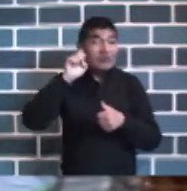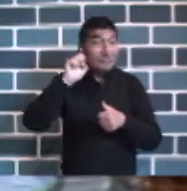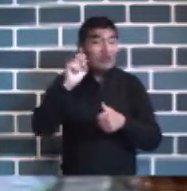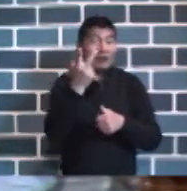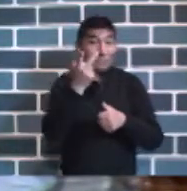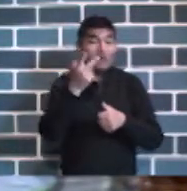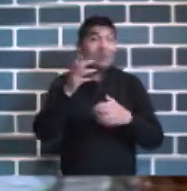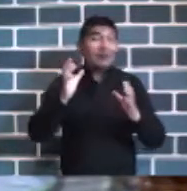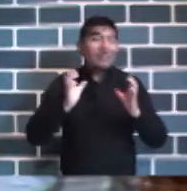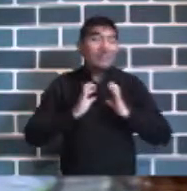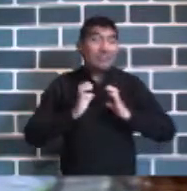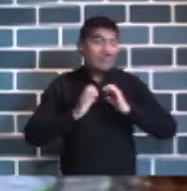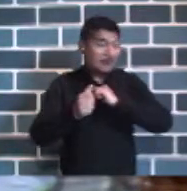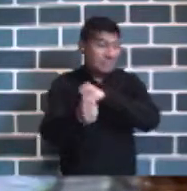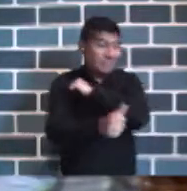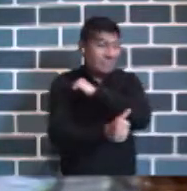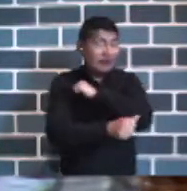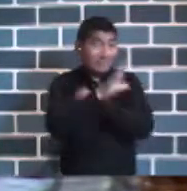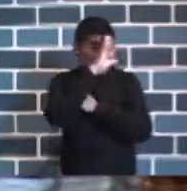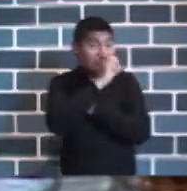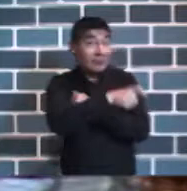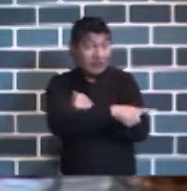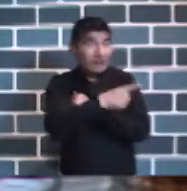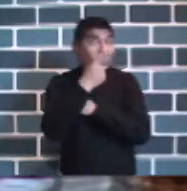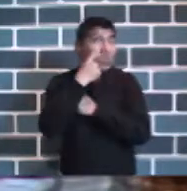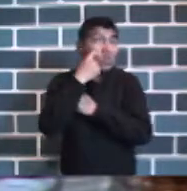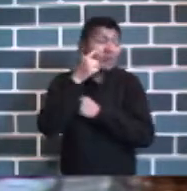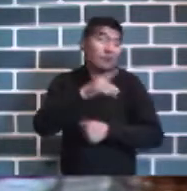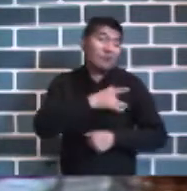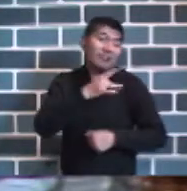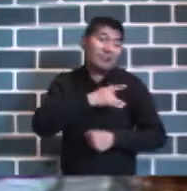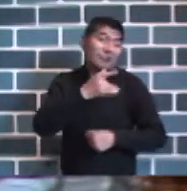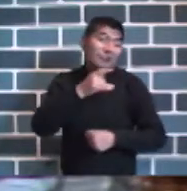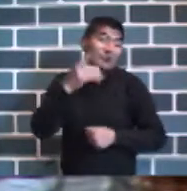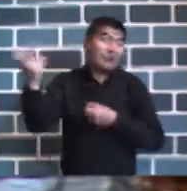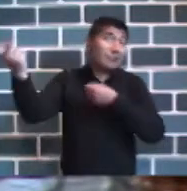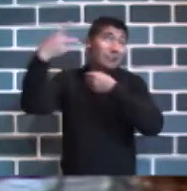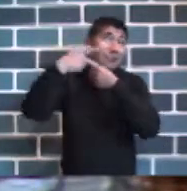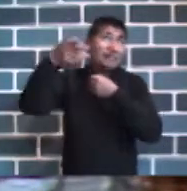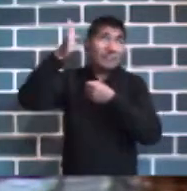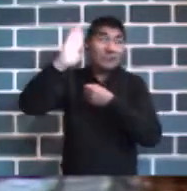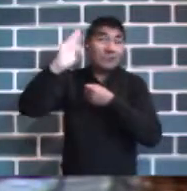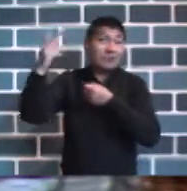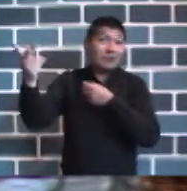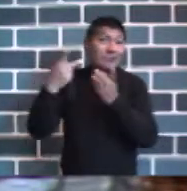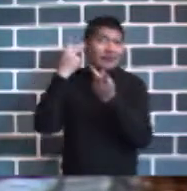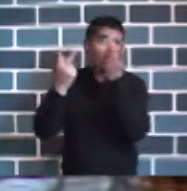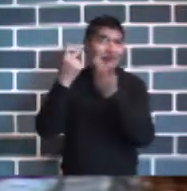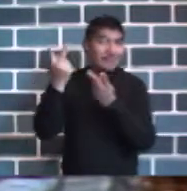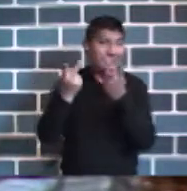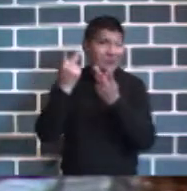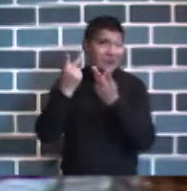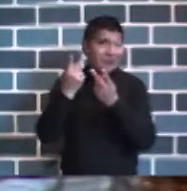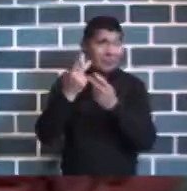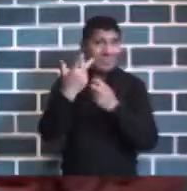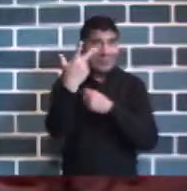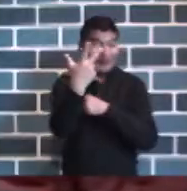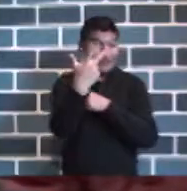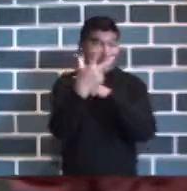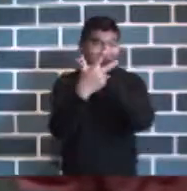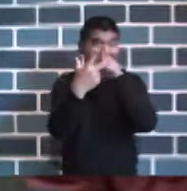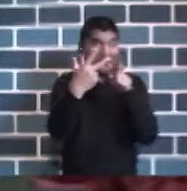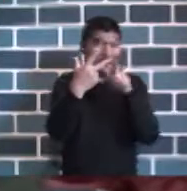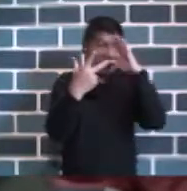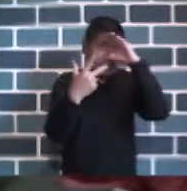capacidad que tiene habrán de reconocer la presencia de dios que lo visita en aquellos tres hombres